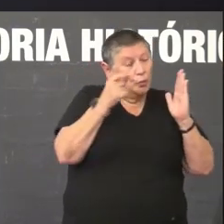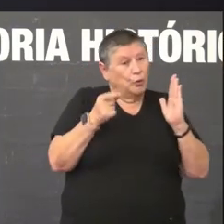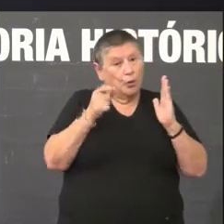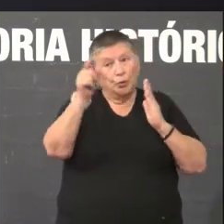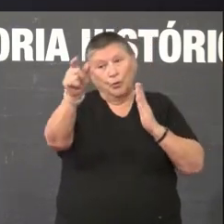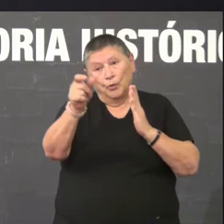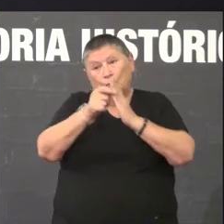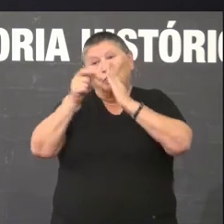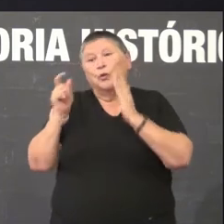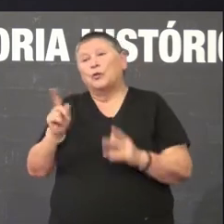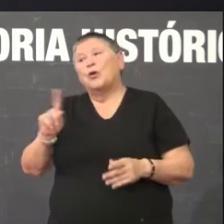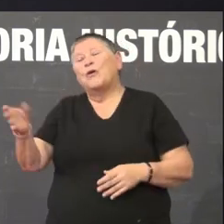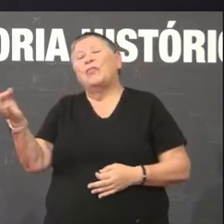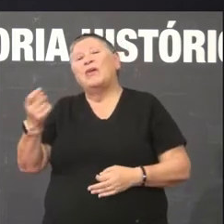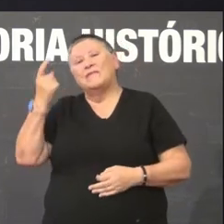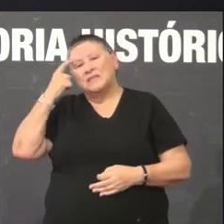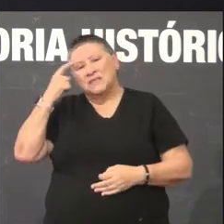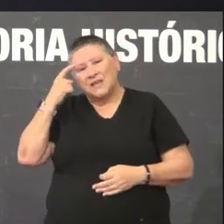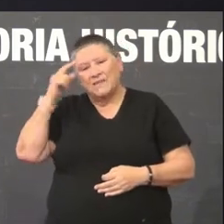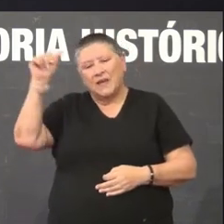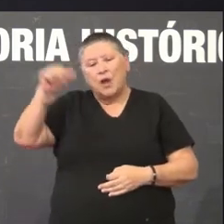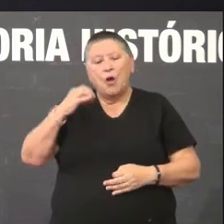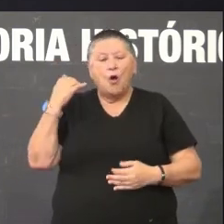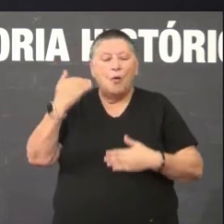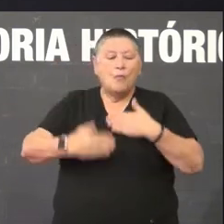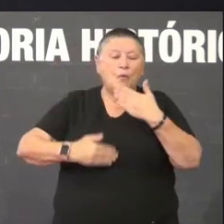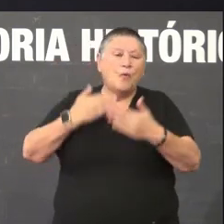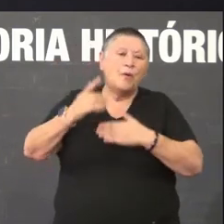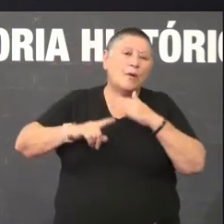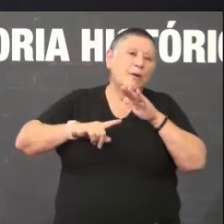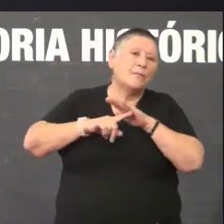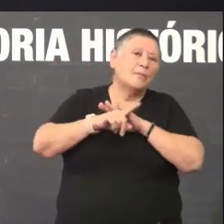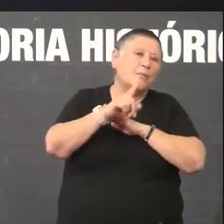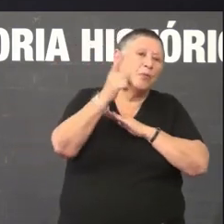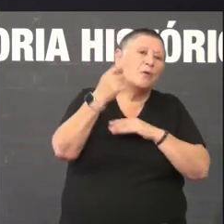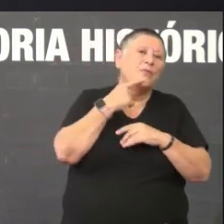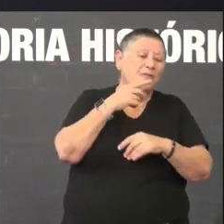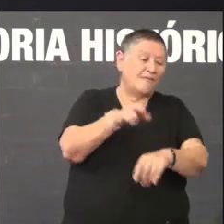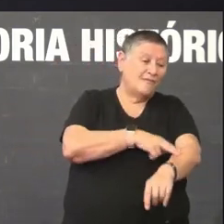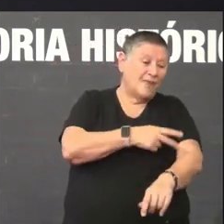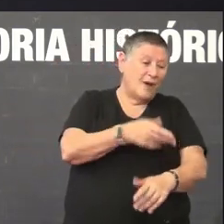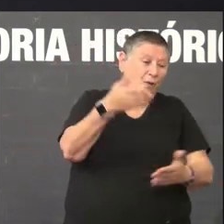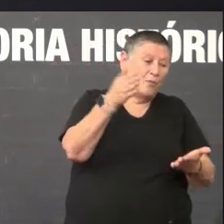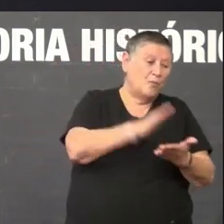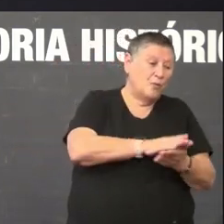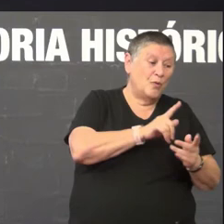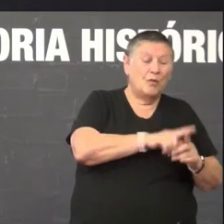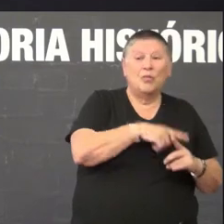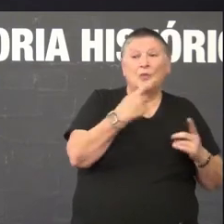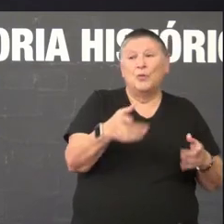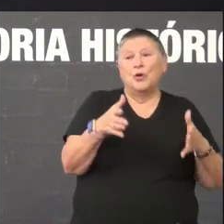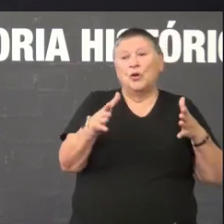dónde procede y cómo ha ido evolucionando. Y estamos hablando de los años después de la muerte de Franco. El Consejo